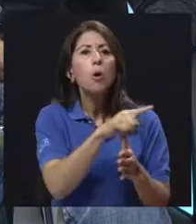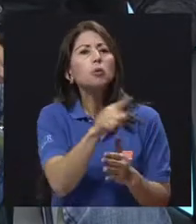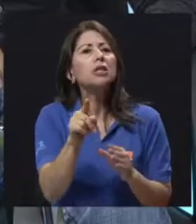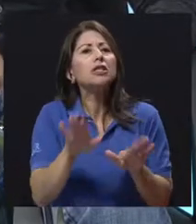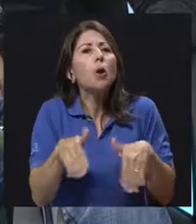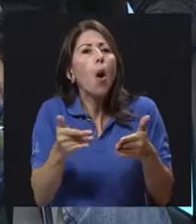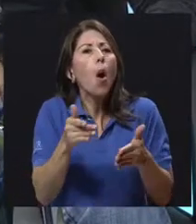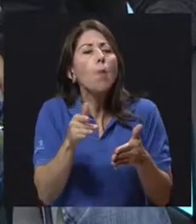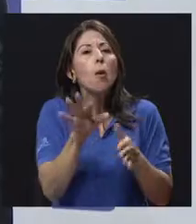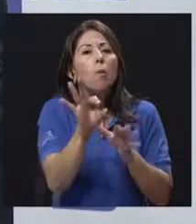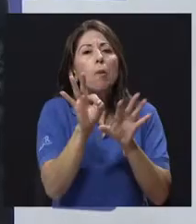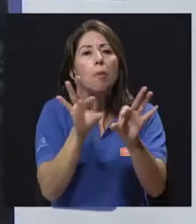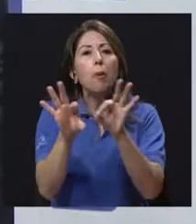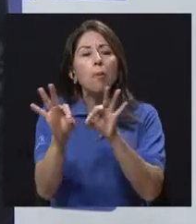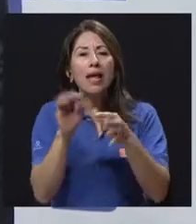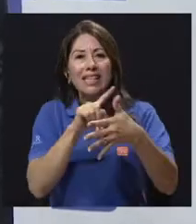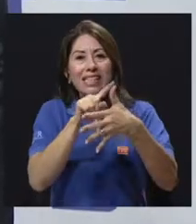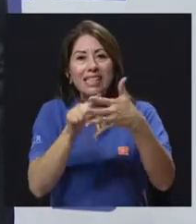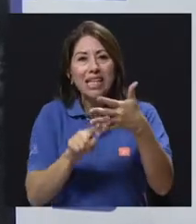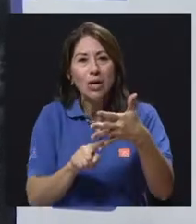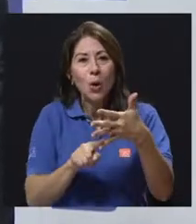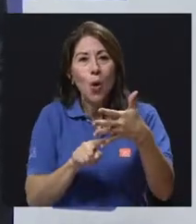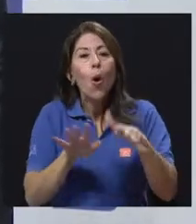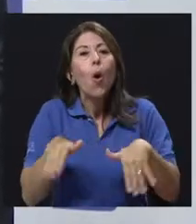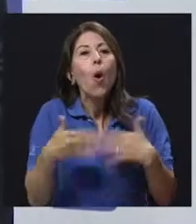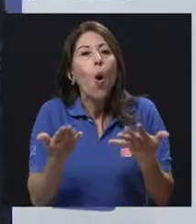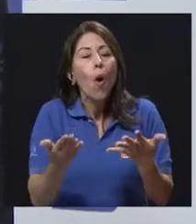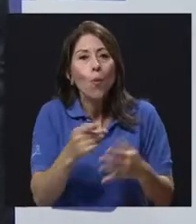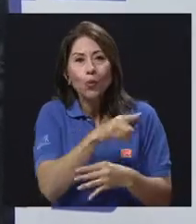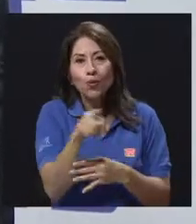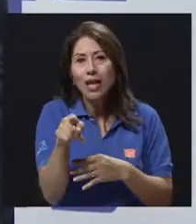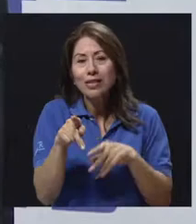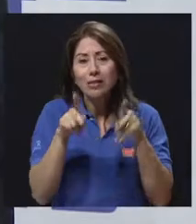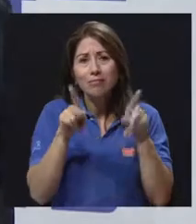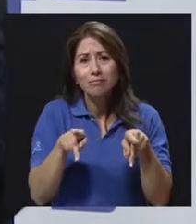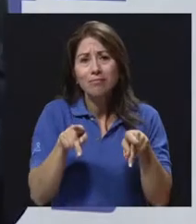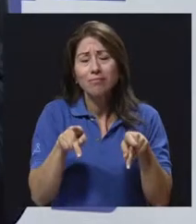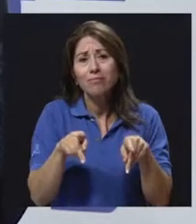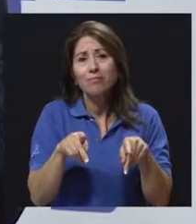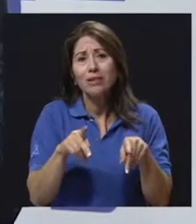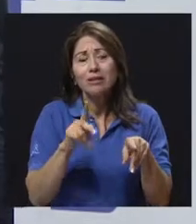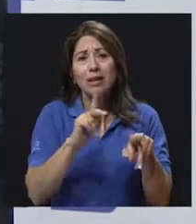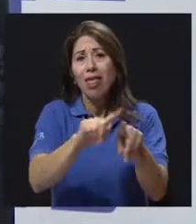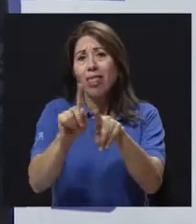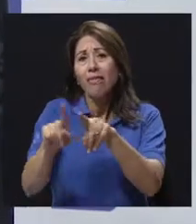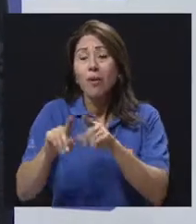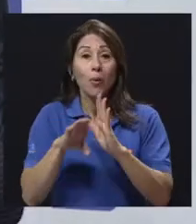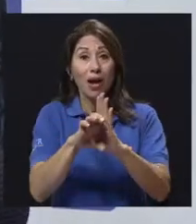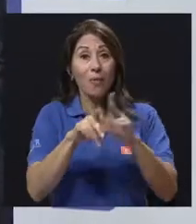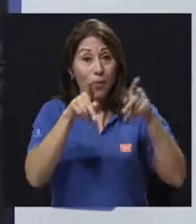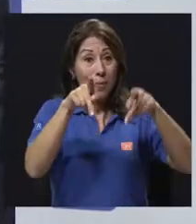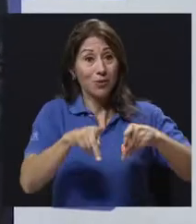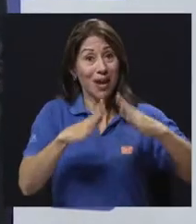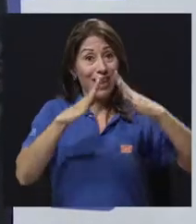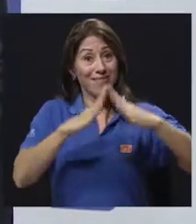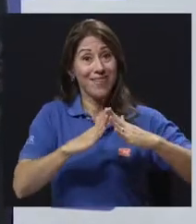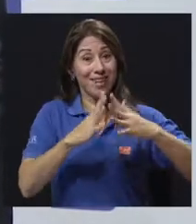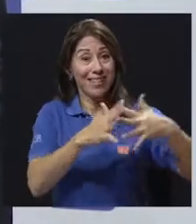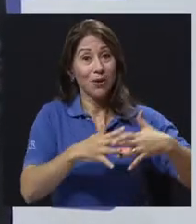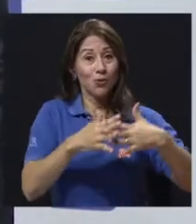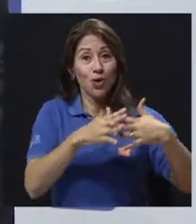ustedes a conocer gente tan diversa, de alguien que vive muy lejos, que digamos, alguien que vive en Estados Unidos primero, otra persona que vive en San